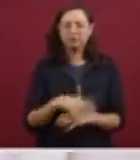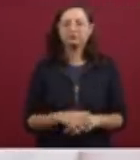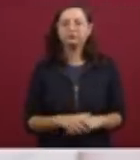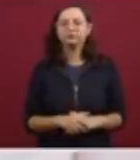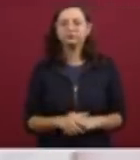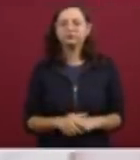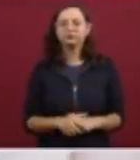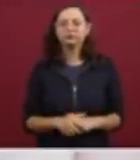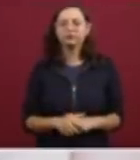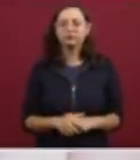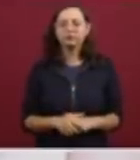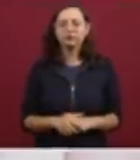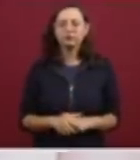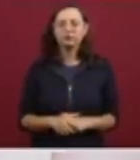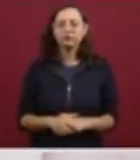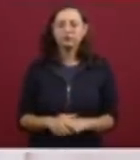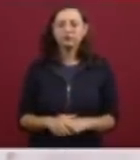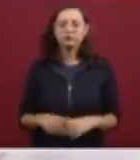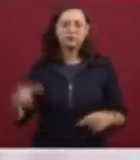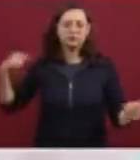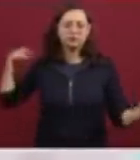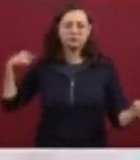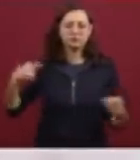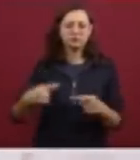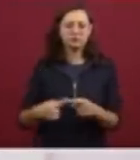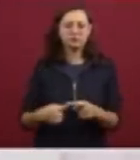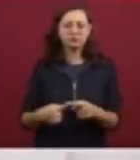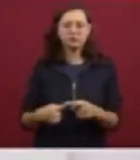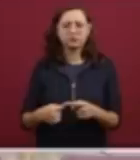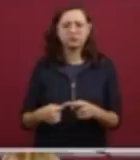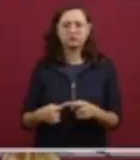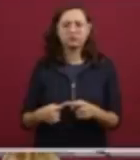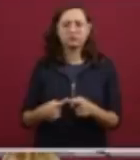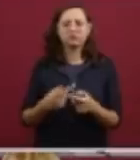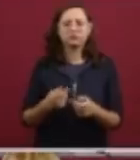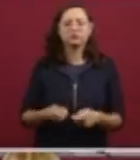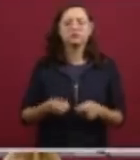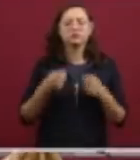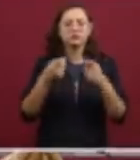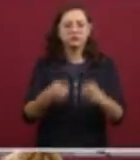El avance que hasta el día de hoy tenemos es la entrega de